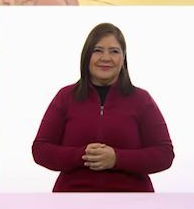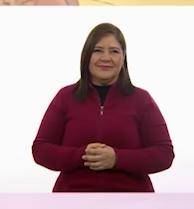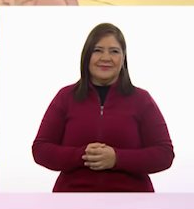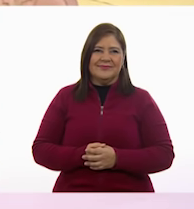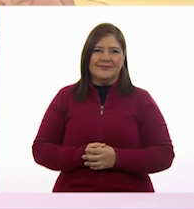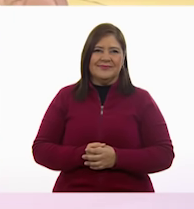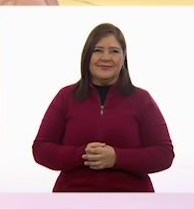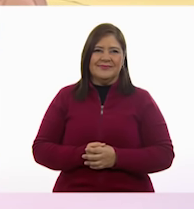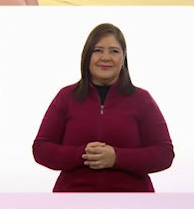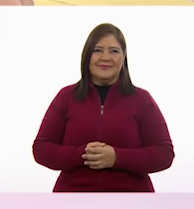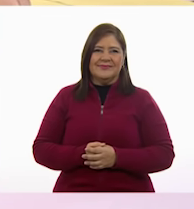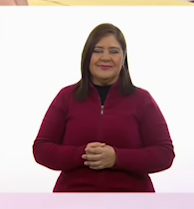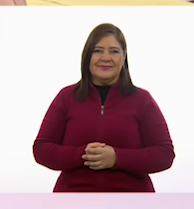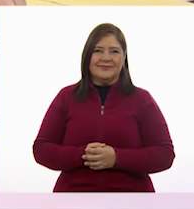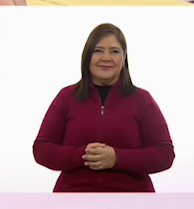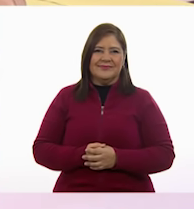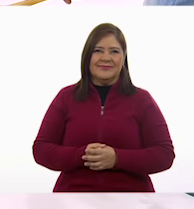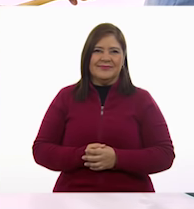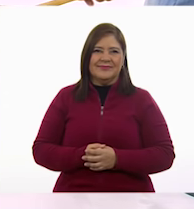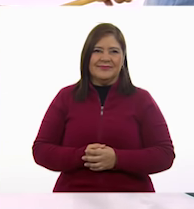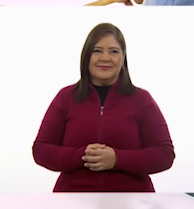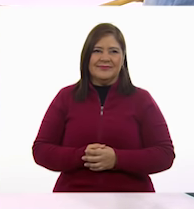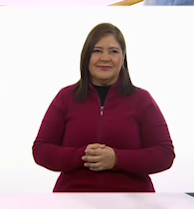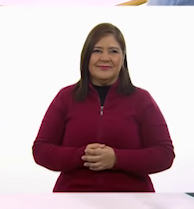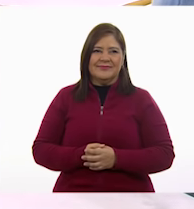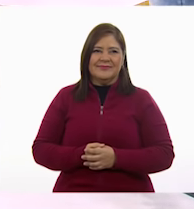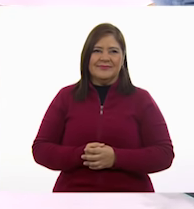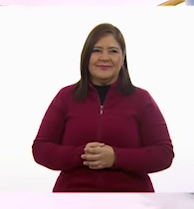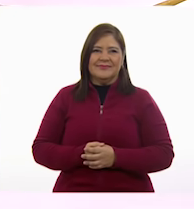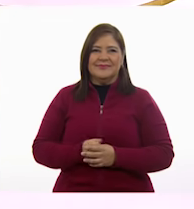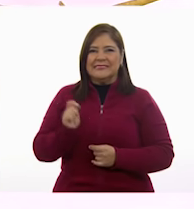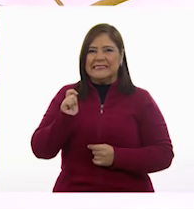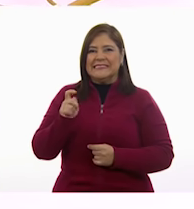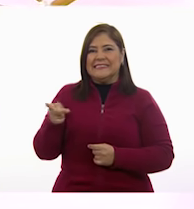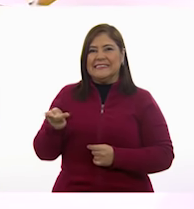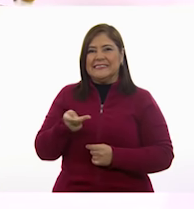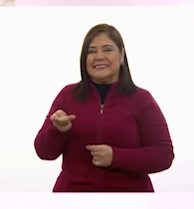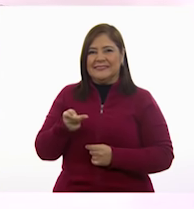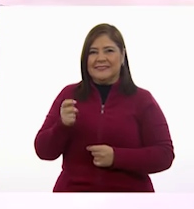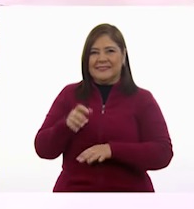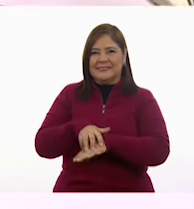Ay, dame un segundo porque aquí se... Tus pies me van a quedar medio chuecos.